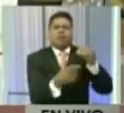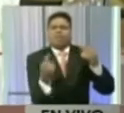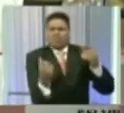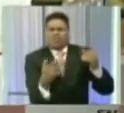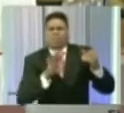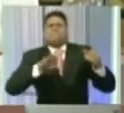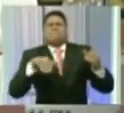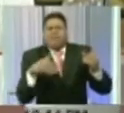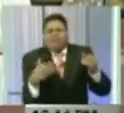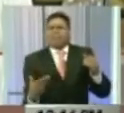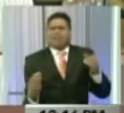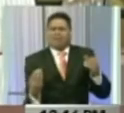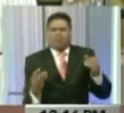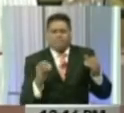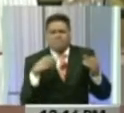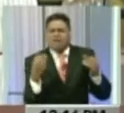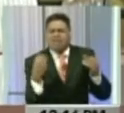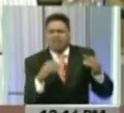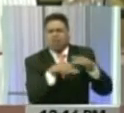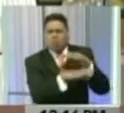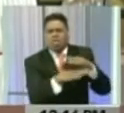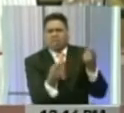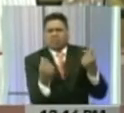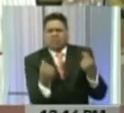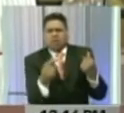Internacional, teniendo problemas a nuestro pueblo.